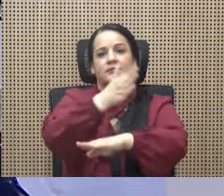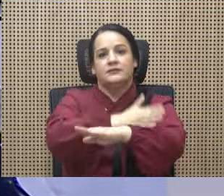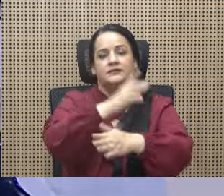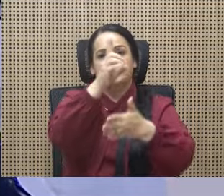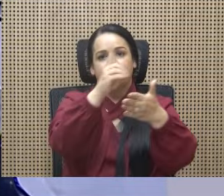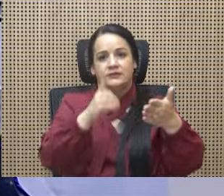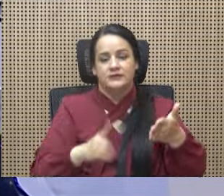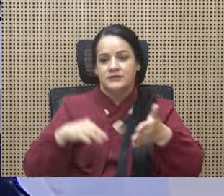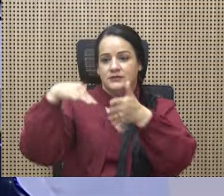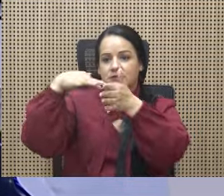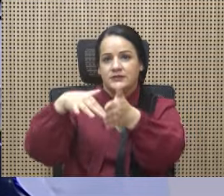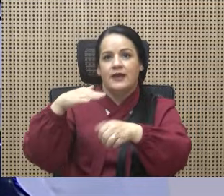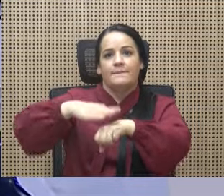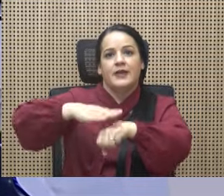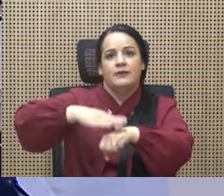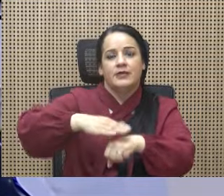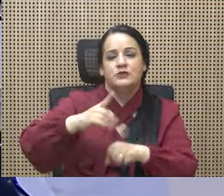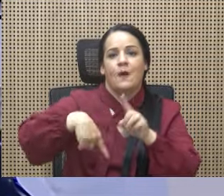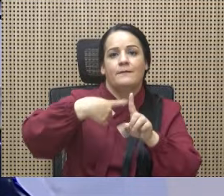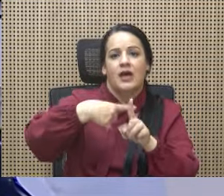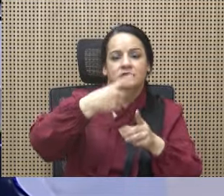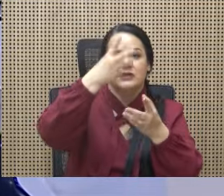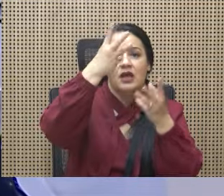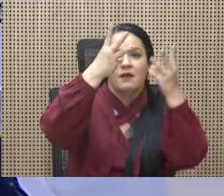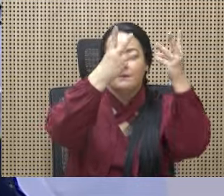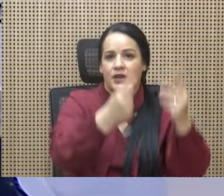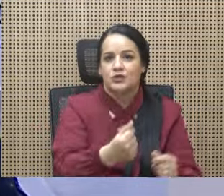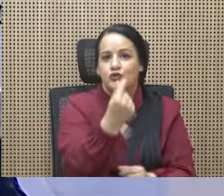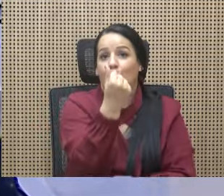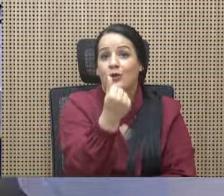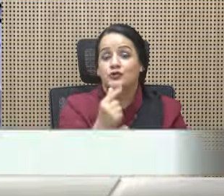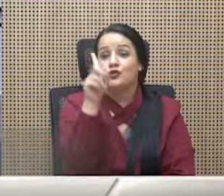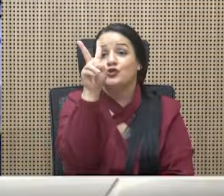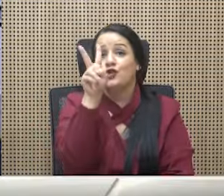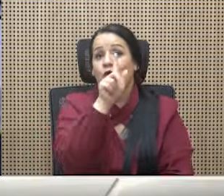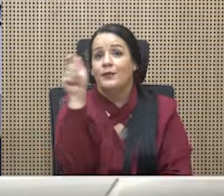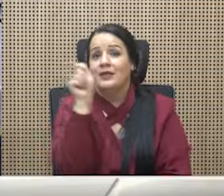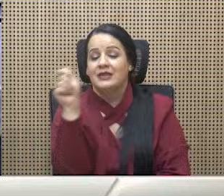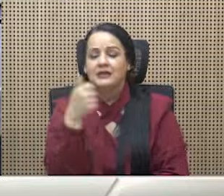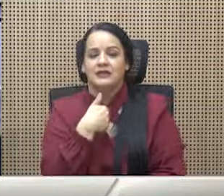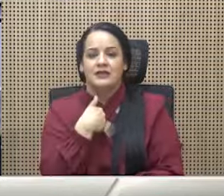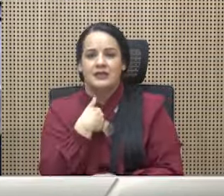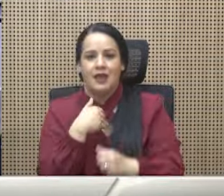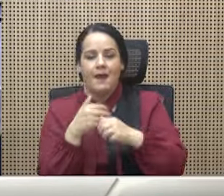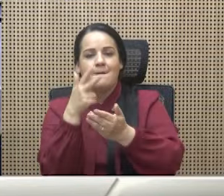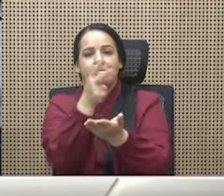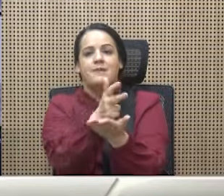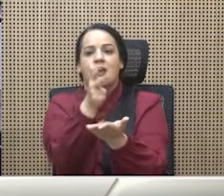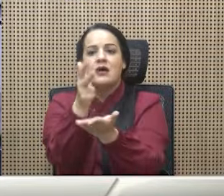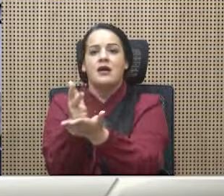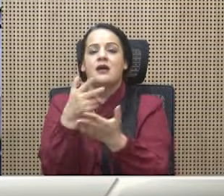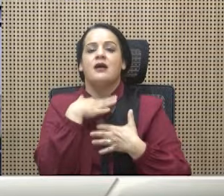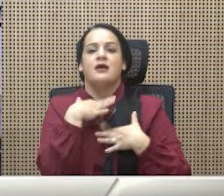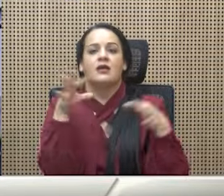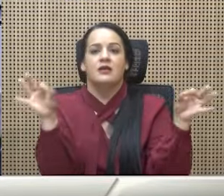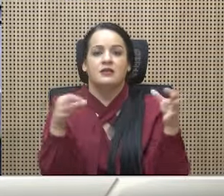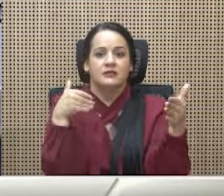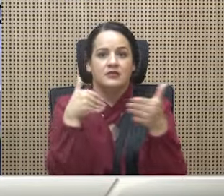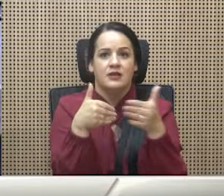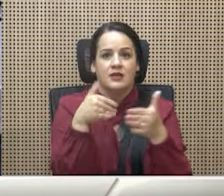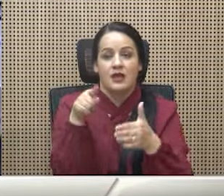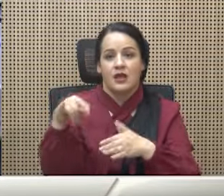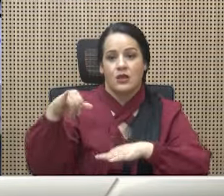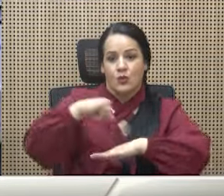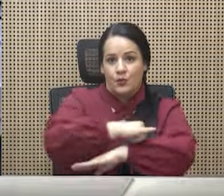Juan Santa María entre otros en dos meses también se contará con parqueos gratuitos cerca del aeropuerto Para que